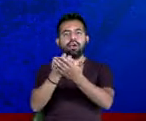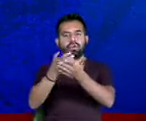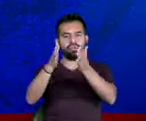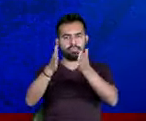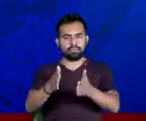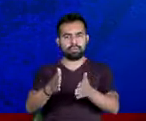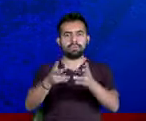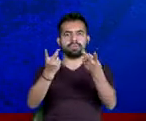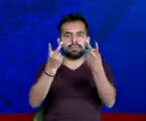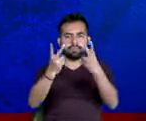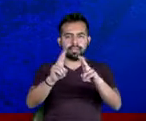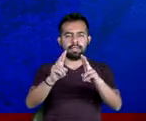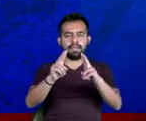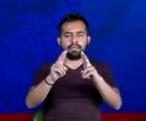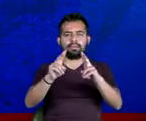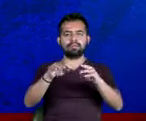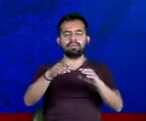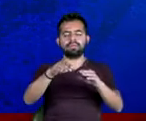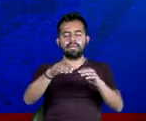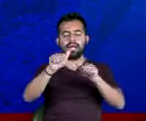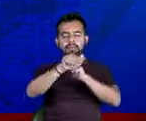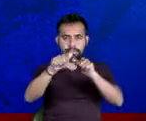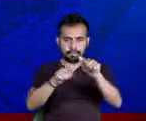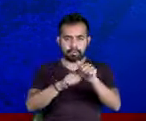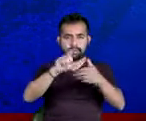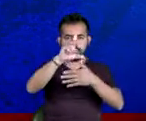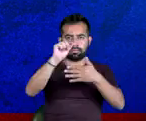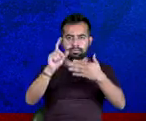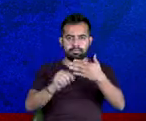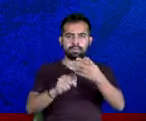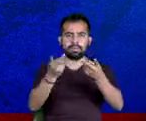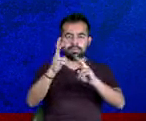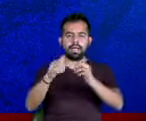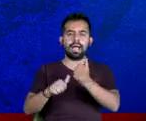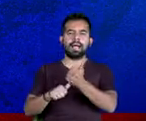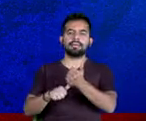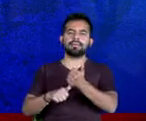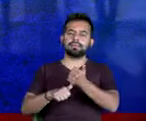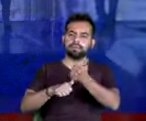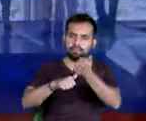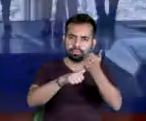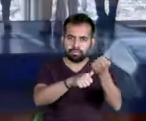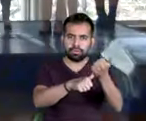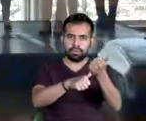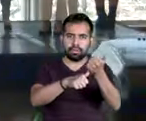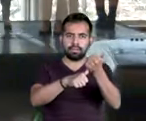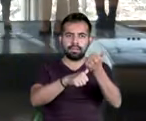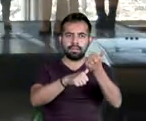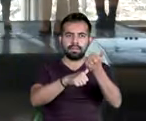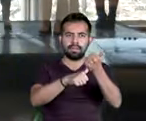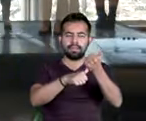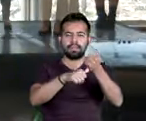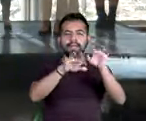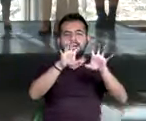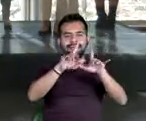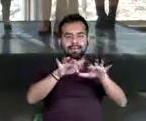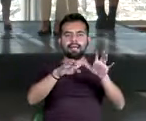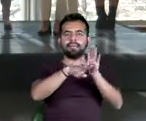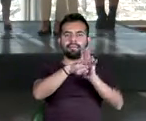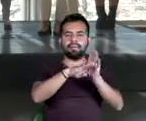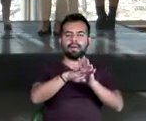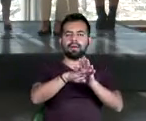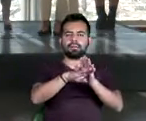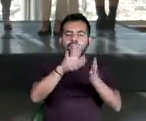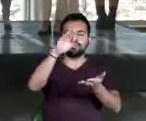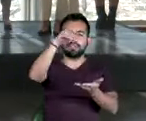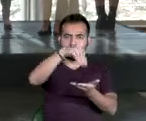Hacienda Pública y Administración Financiera. Ha sido asesora de la Subgerencia General del Banco Central, así como